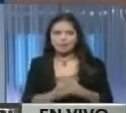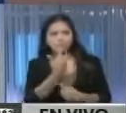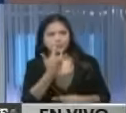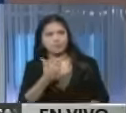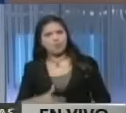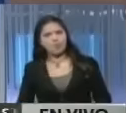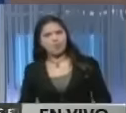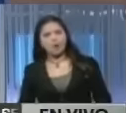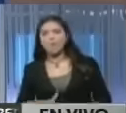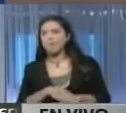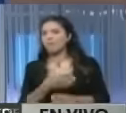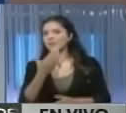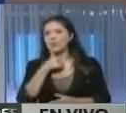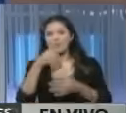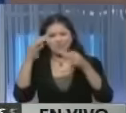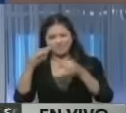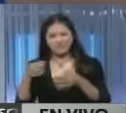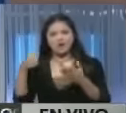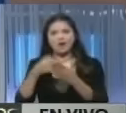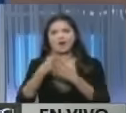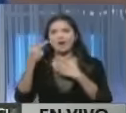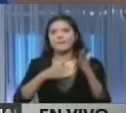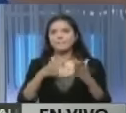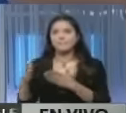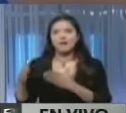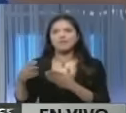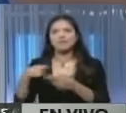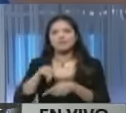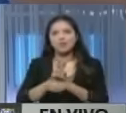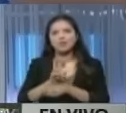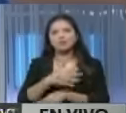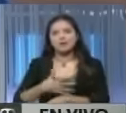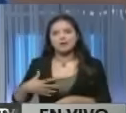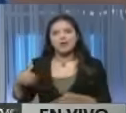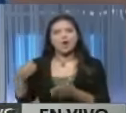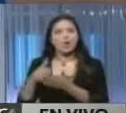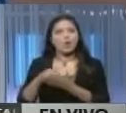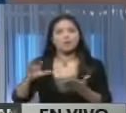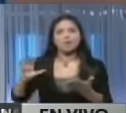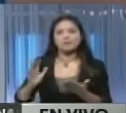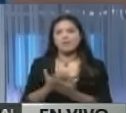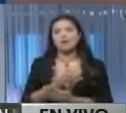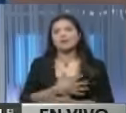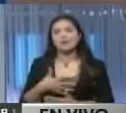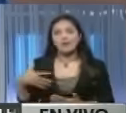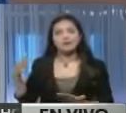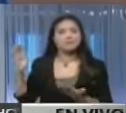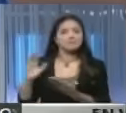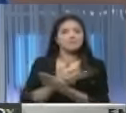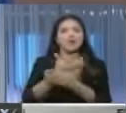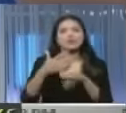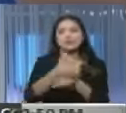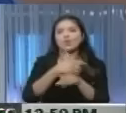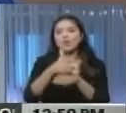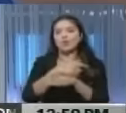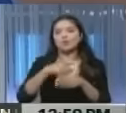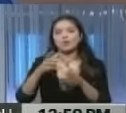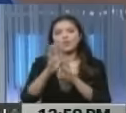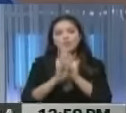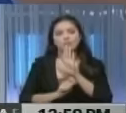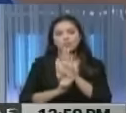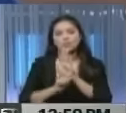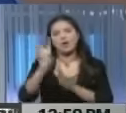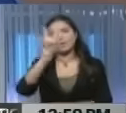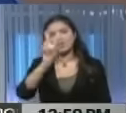se sintieron traicionados porque no se ejecutó el plan violento que buscaba el golpe de Estado y que buscaba el derrocamiento del gobierno constitucional